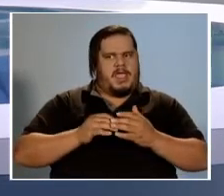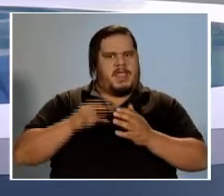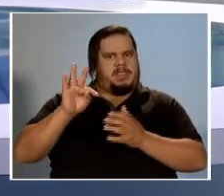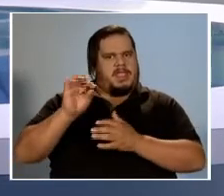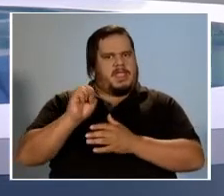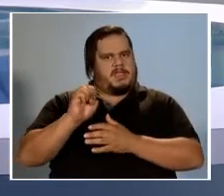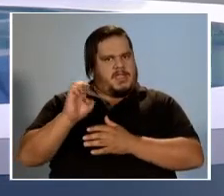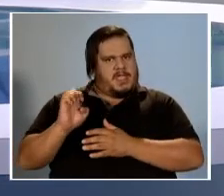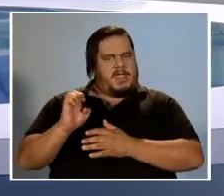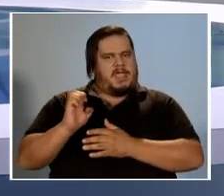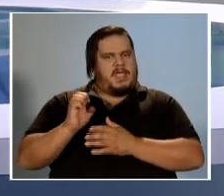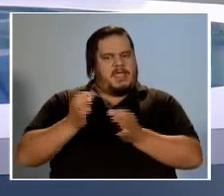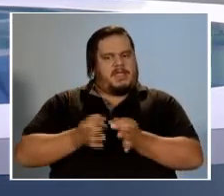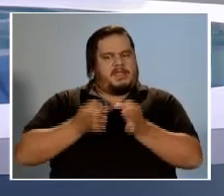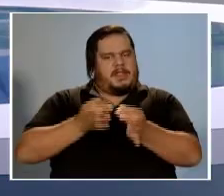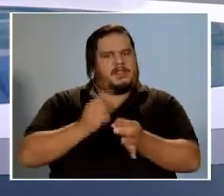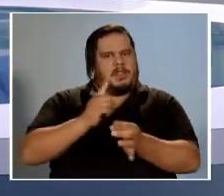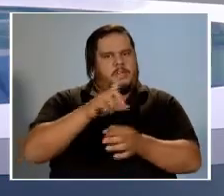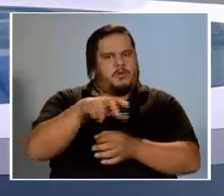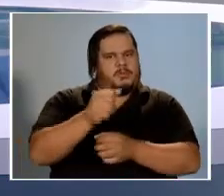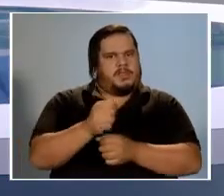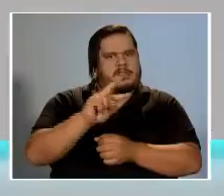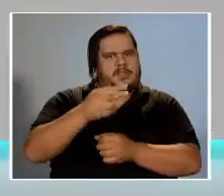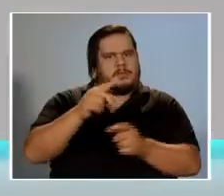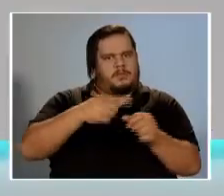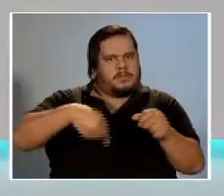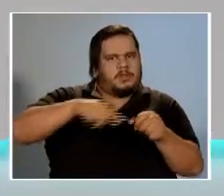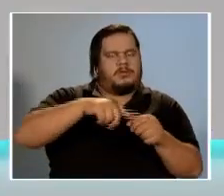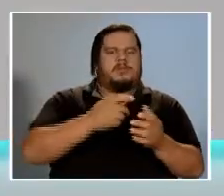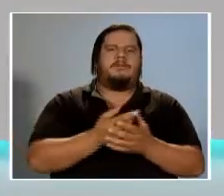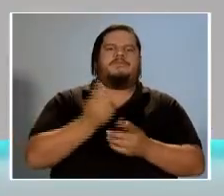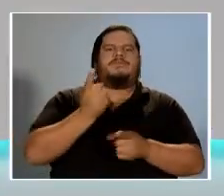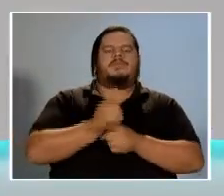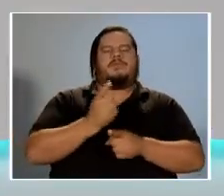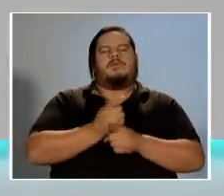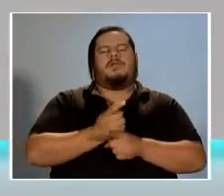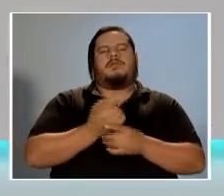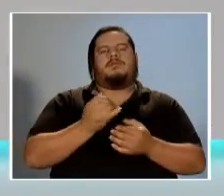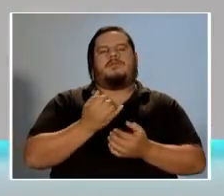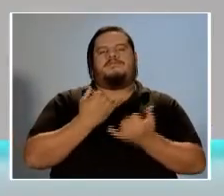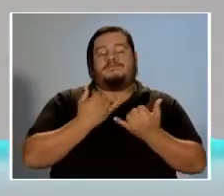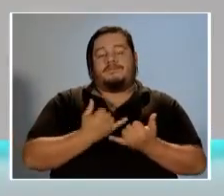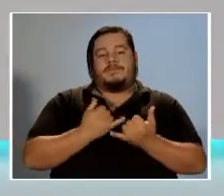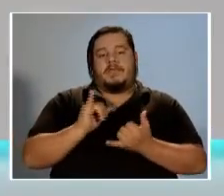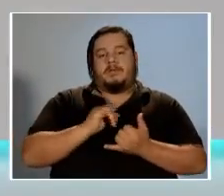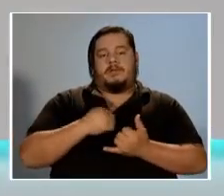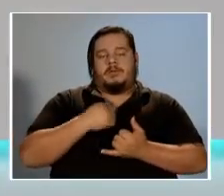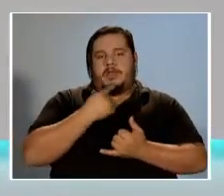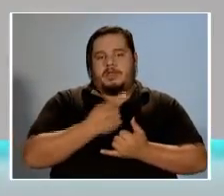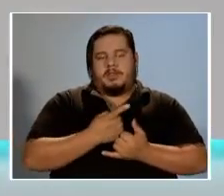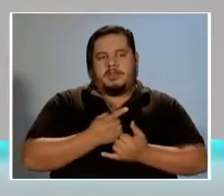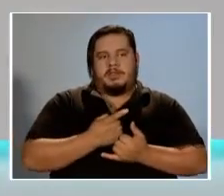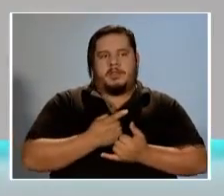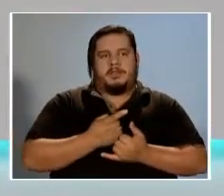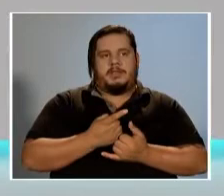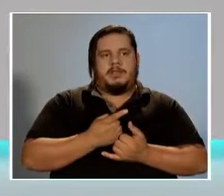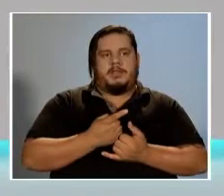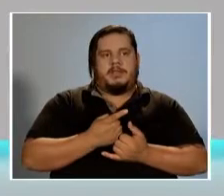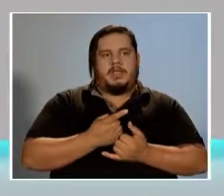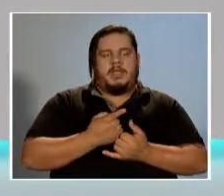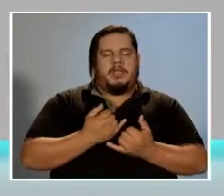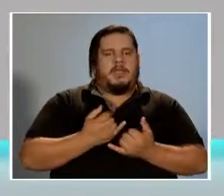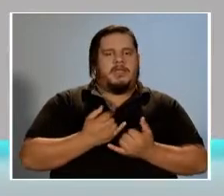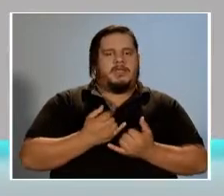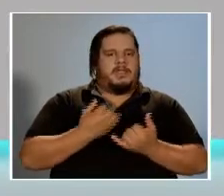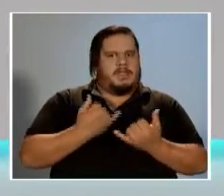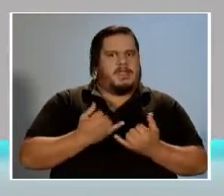se adelante un mes la segunda ronda. Bueno, en efecto, ya, como les digo, en esta audiencia que le ha dado la sala al tribunal para ver si